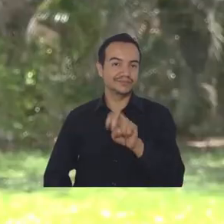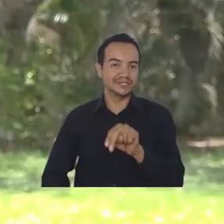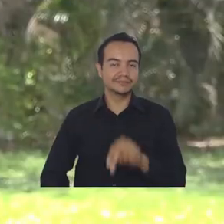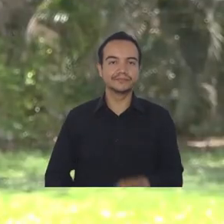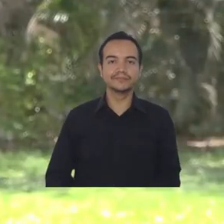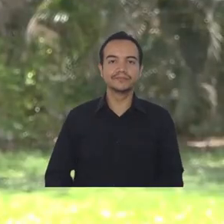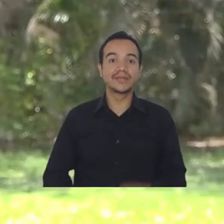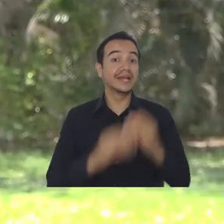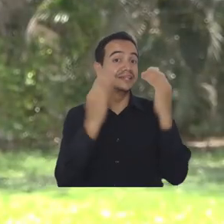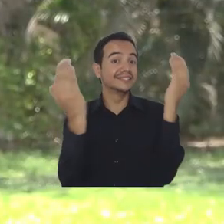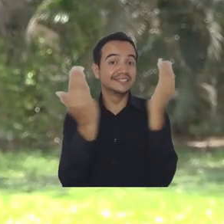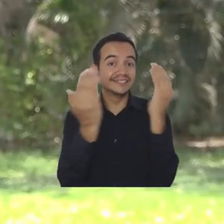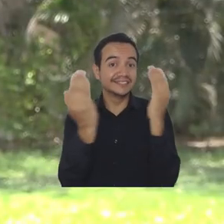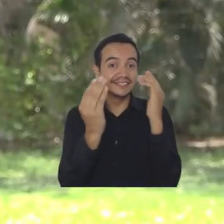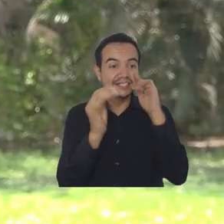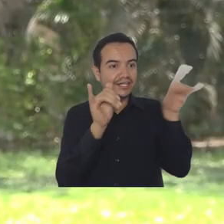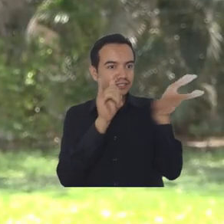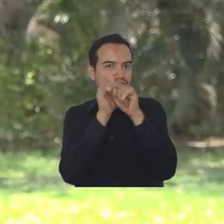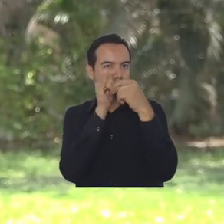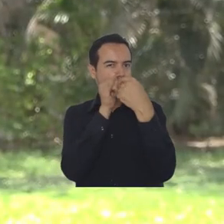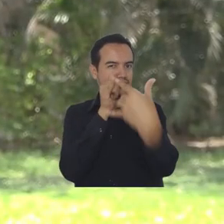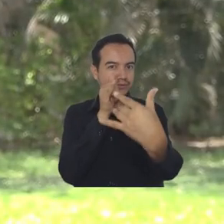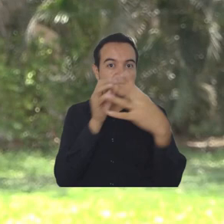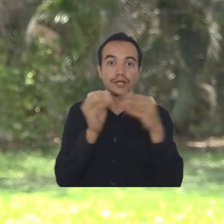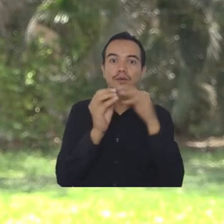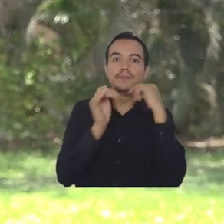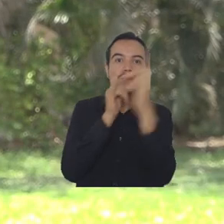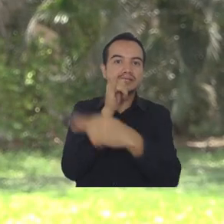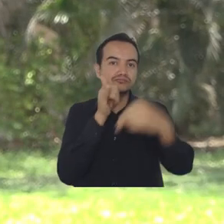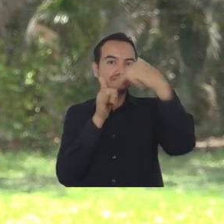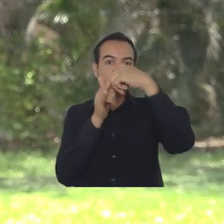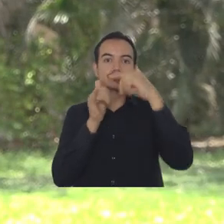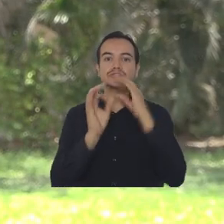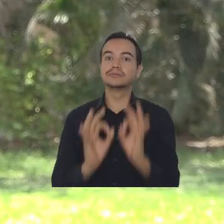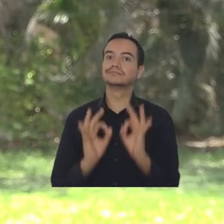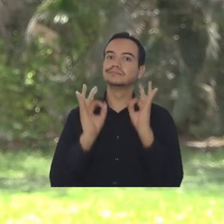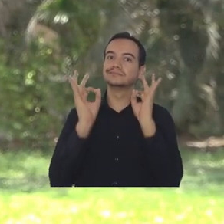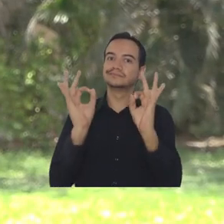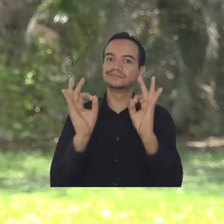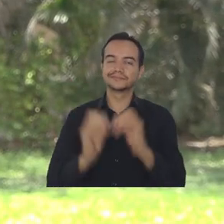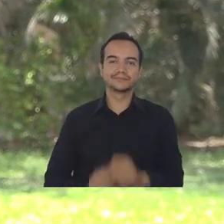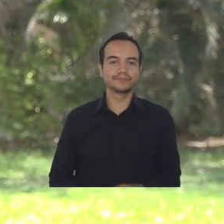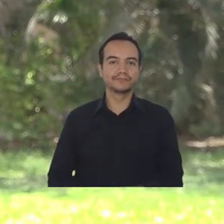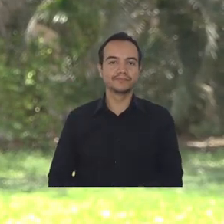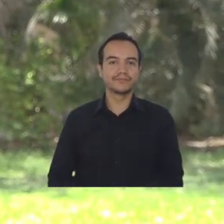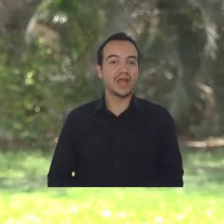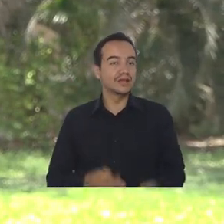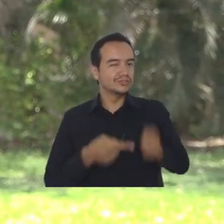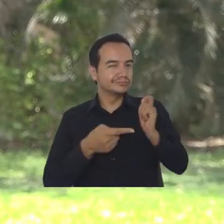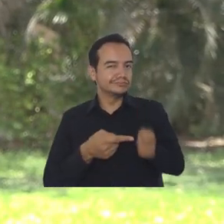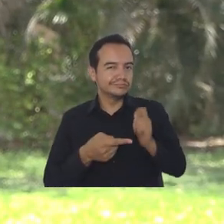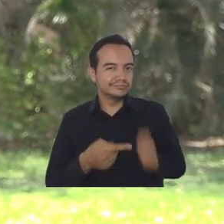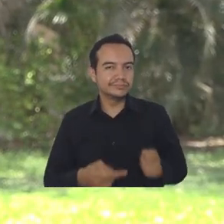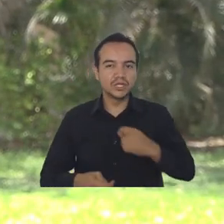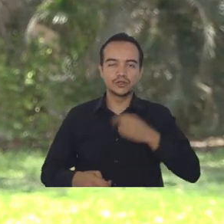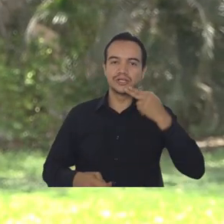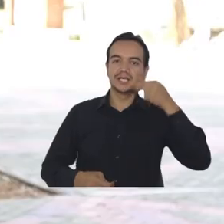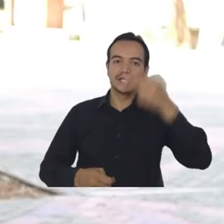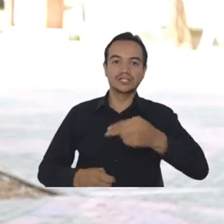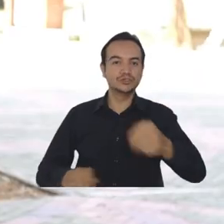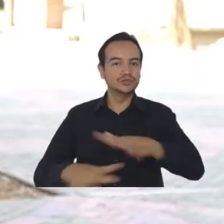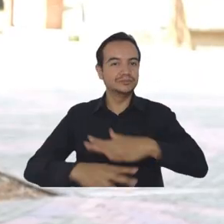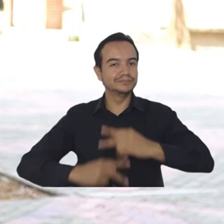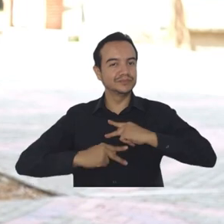Cine y audiovisuales y antropología, acreditados en alta calidad, derecho, historia y